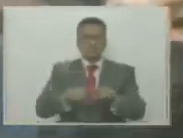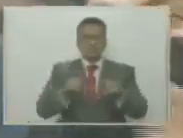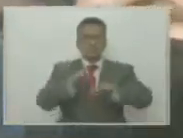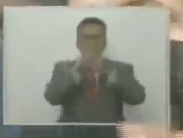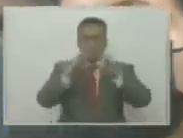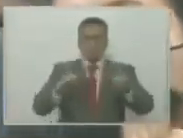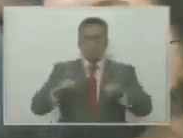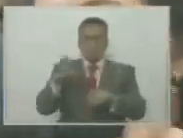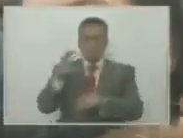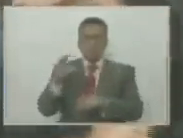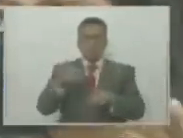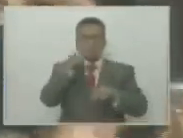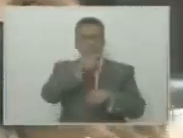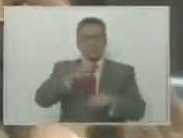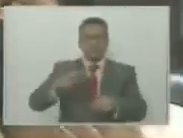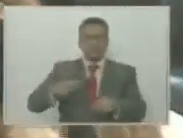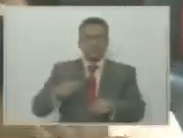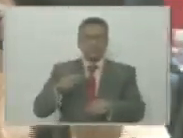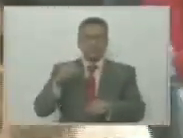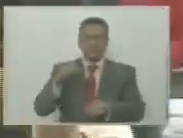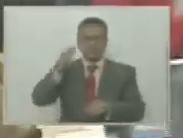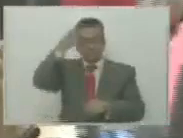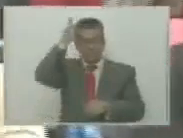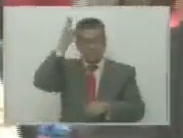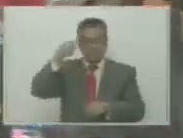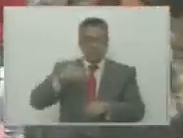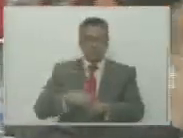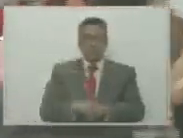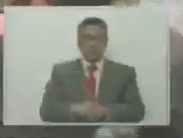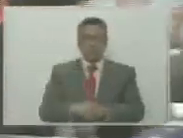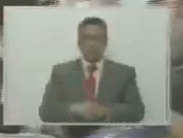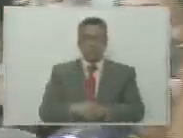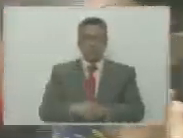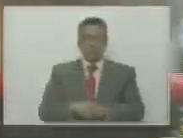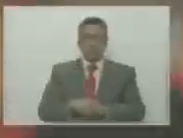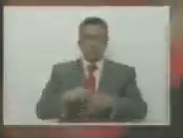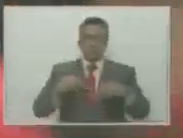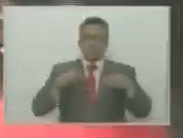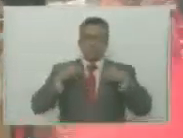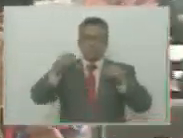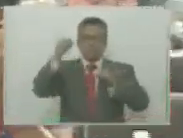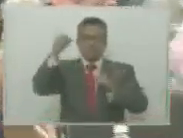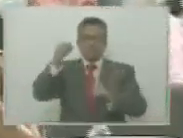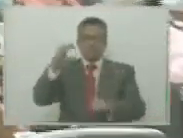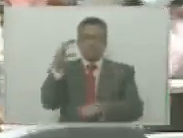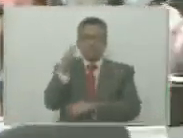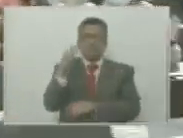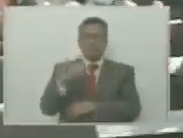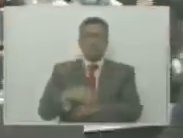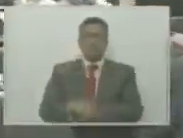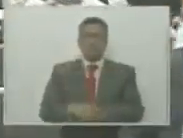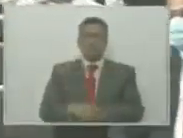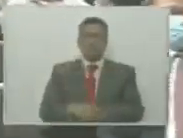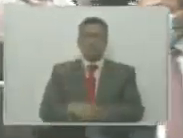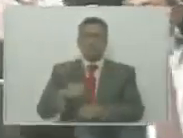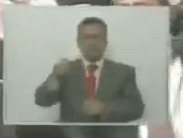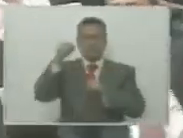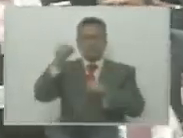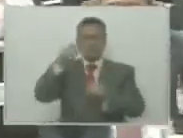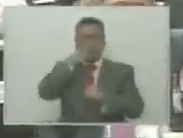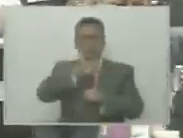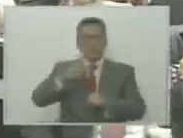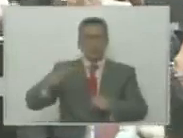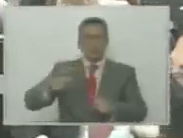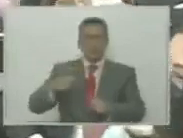cumpleaños, pueblos ancestrales! ¡Que viva Caracas! ¡Que vivan los